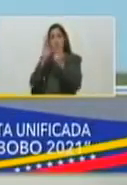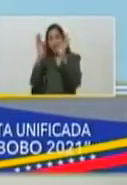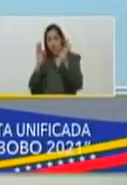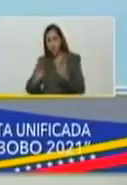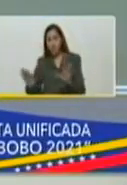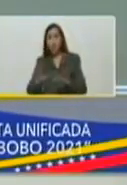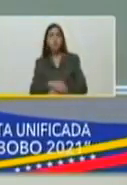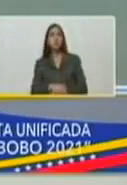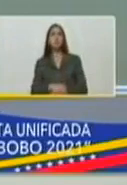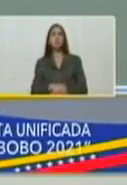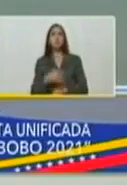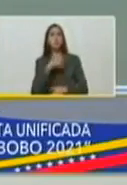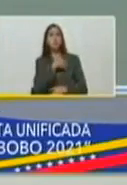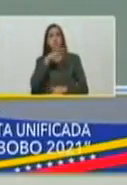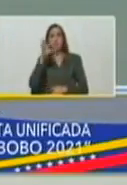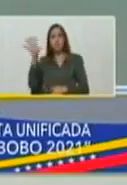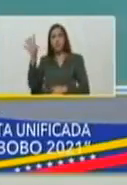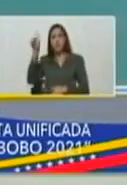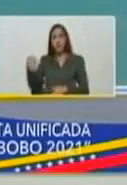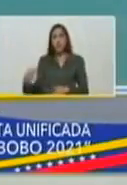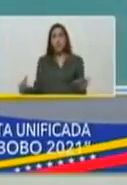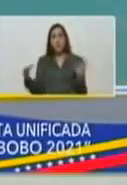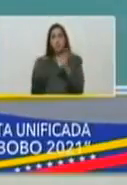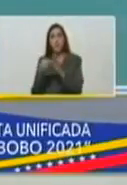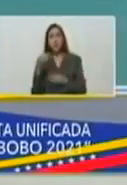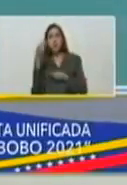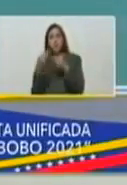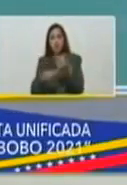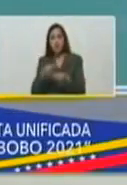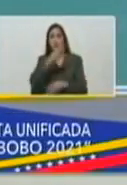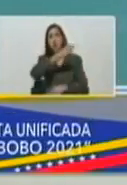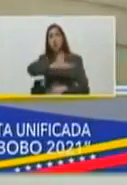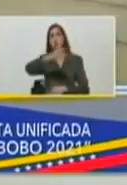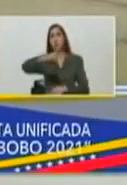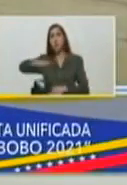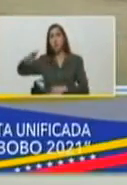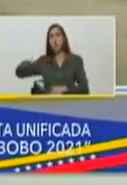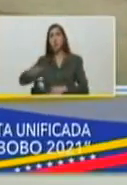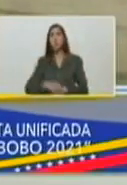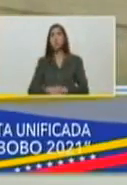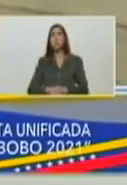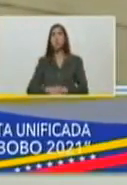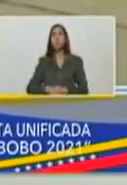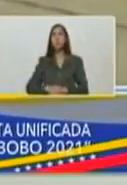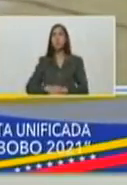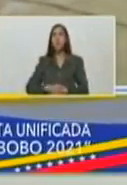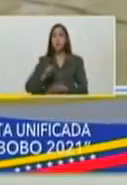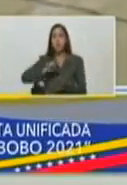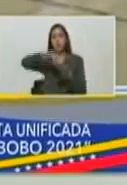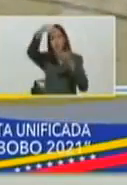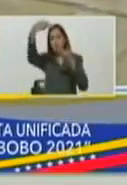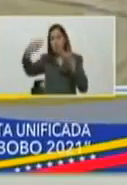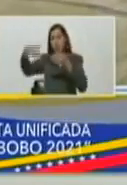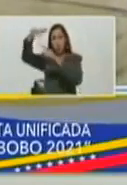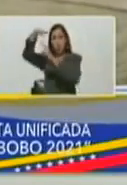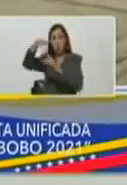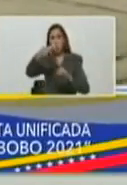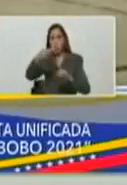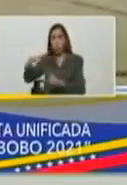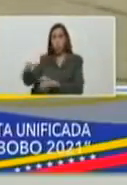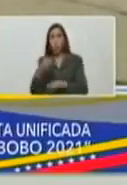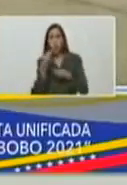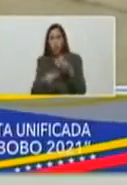hermana bolivariana, se estableció la cabeza de playa, se lanzaron paracaidistas y carga, se